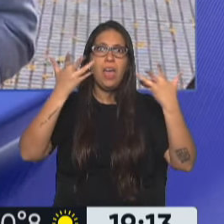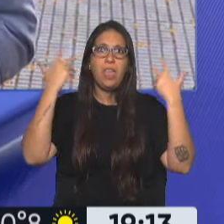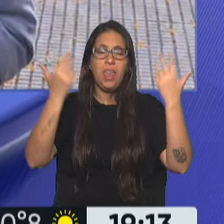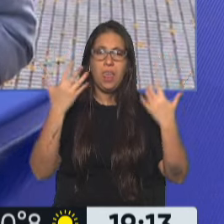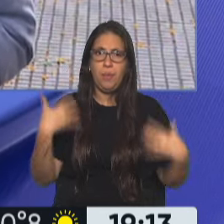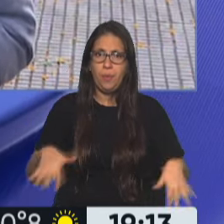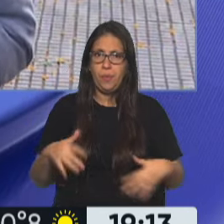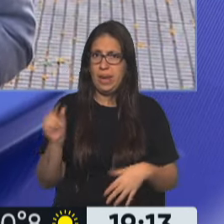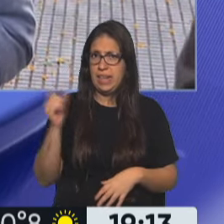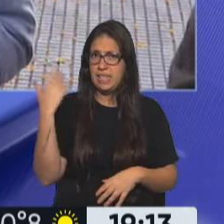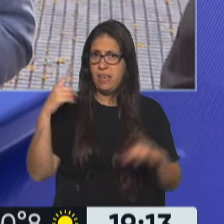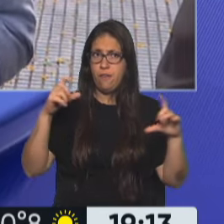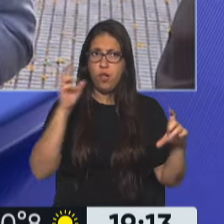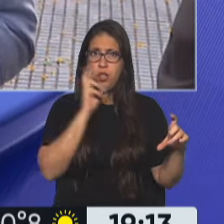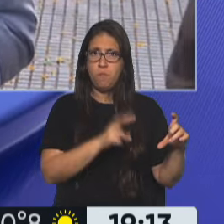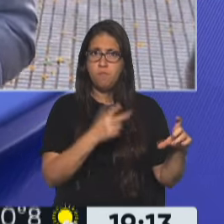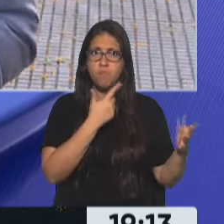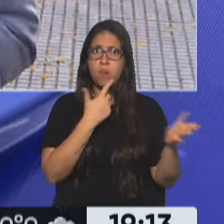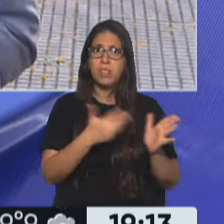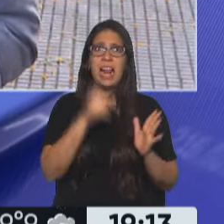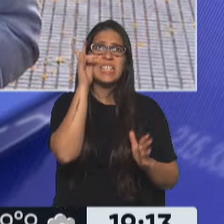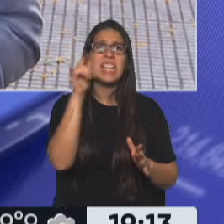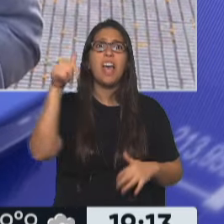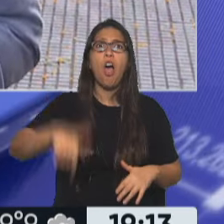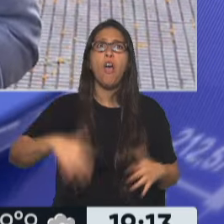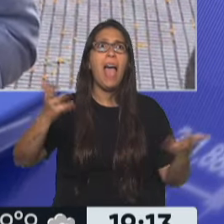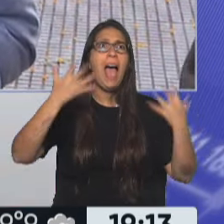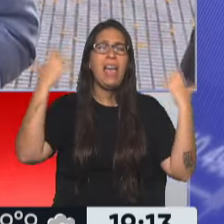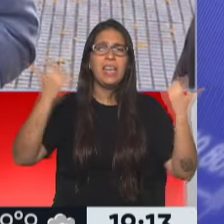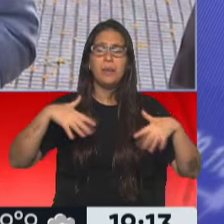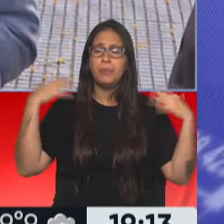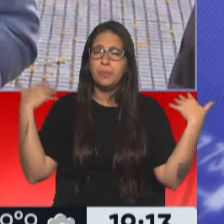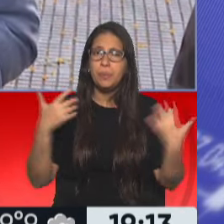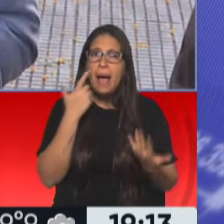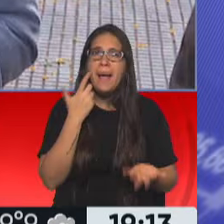Pablo Tiburci, lo que es el aire hoy de Ezeiza. A ver, Gustavo.